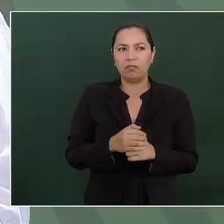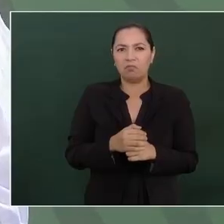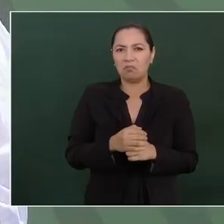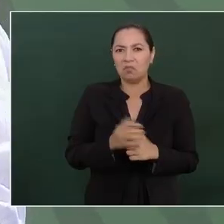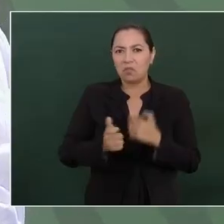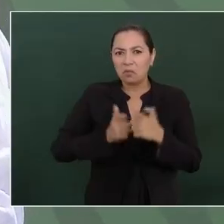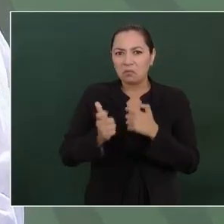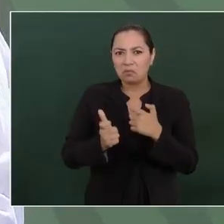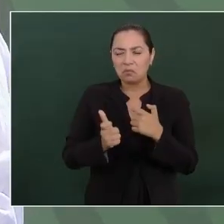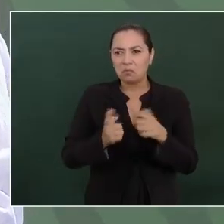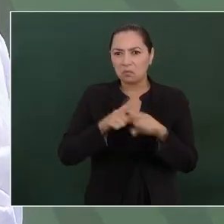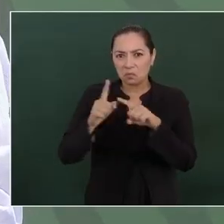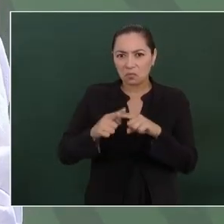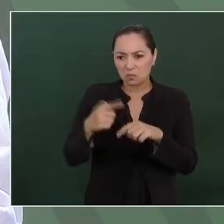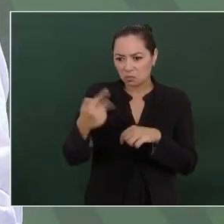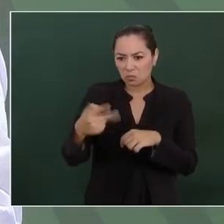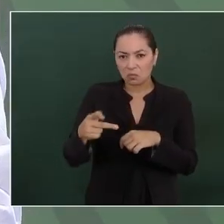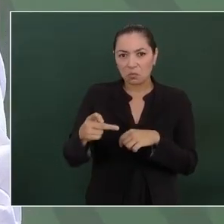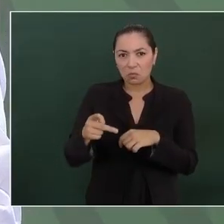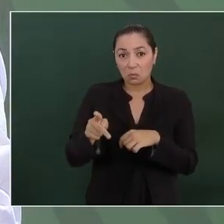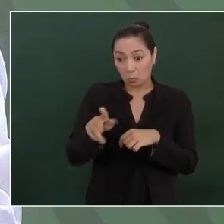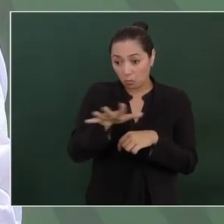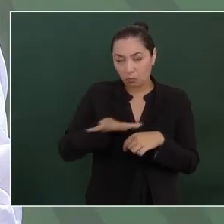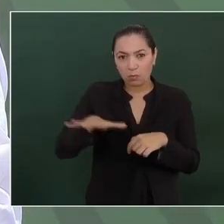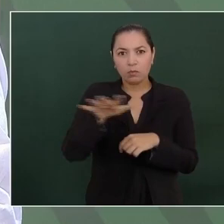dinero del pueblo.